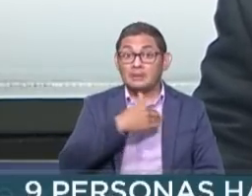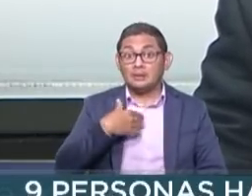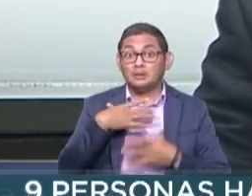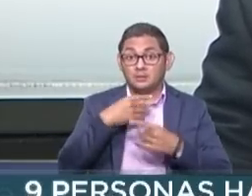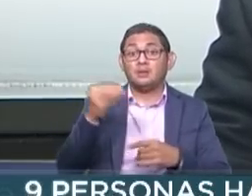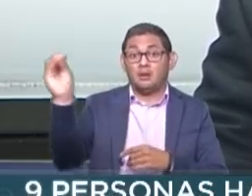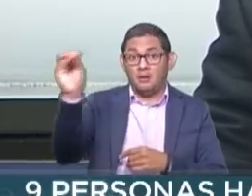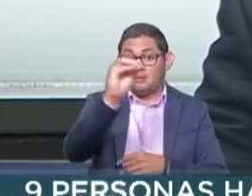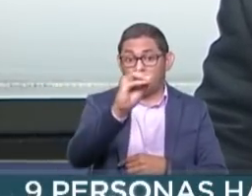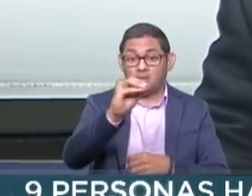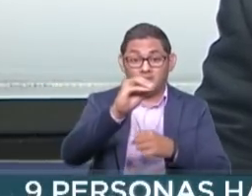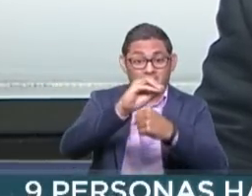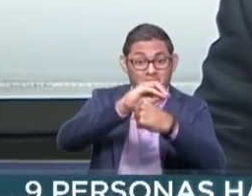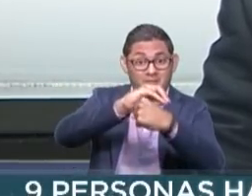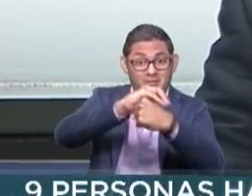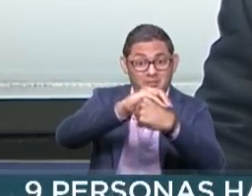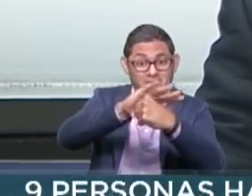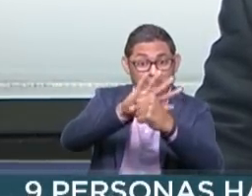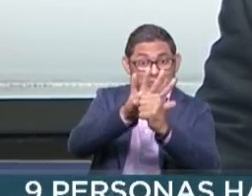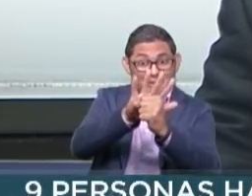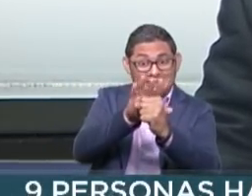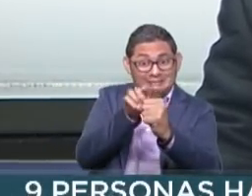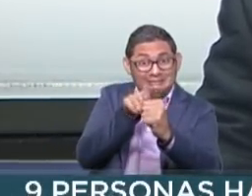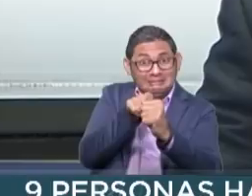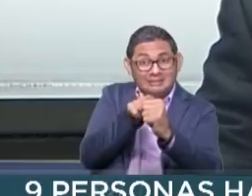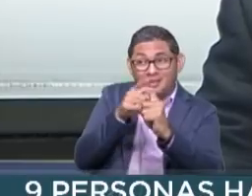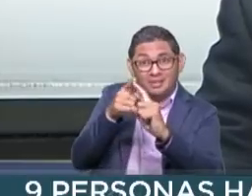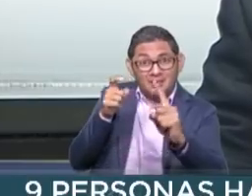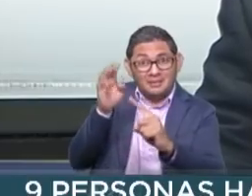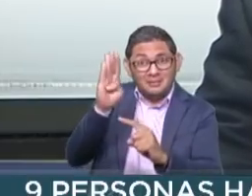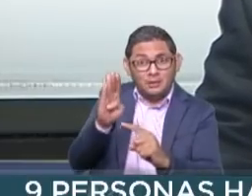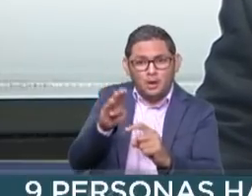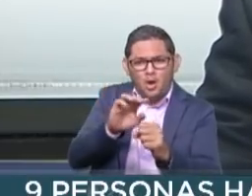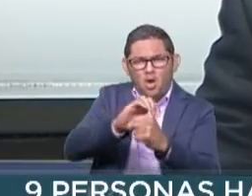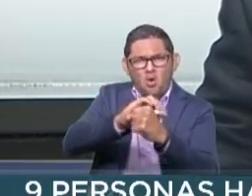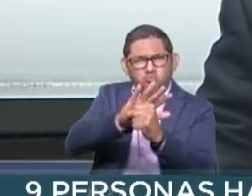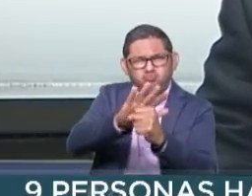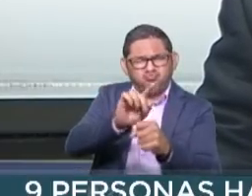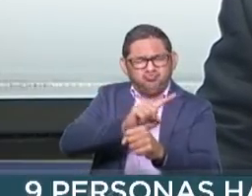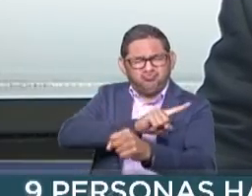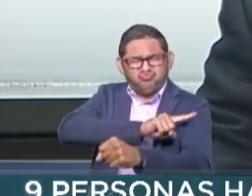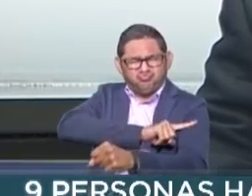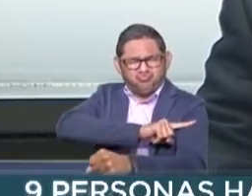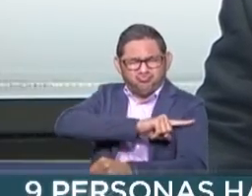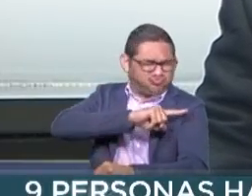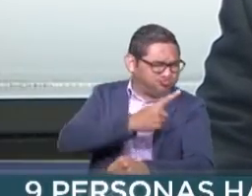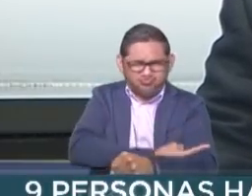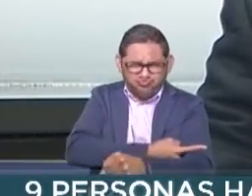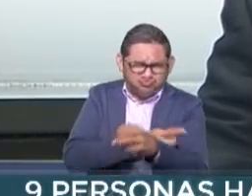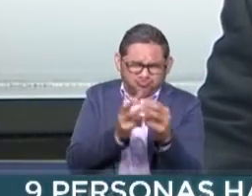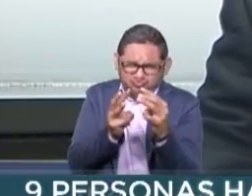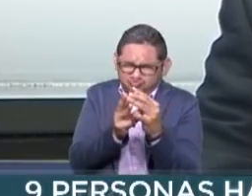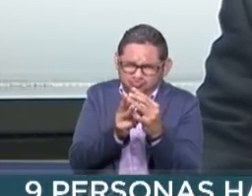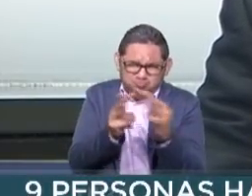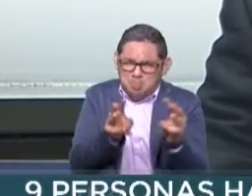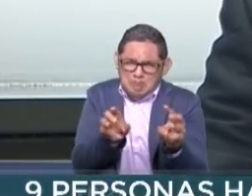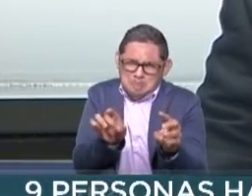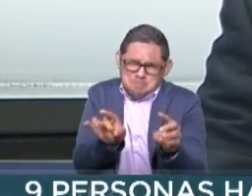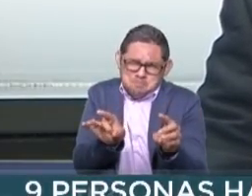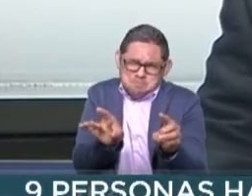ser 2 veces más transmisible y patógena, causar enfermedad severa y